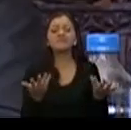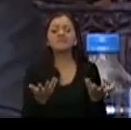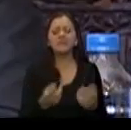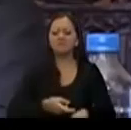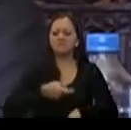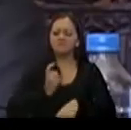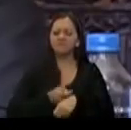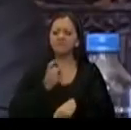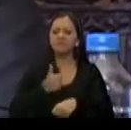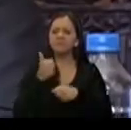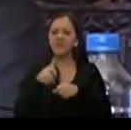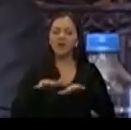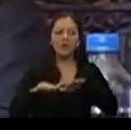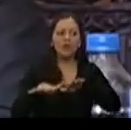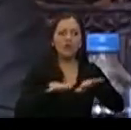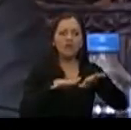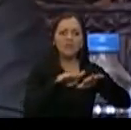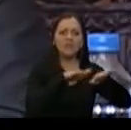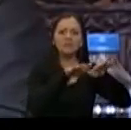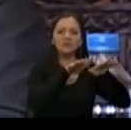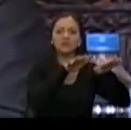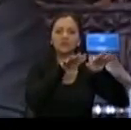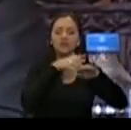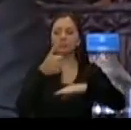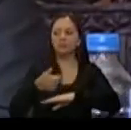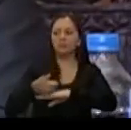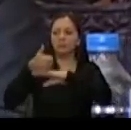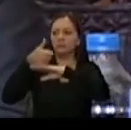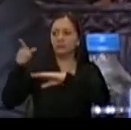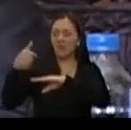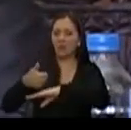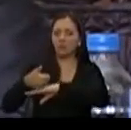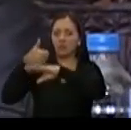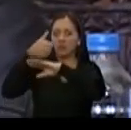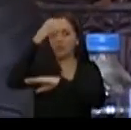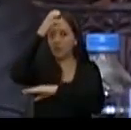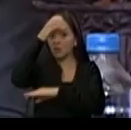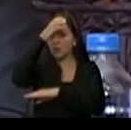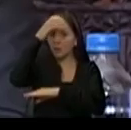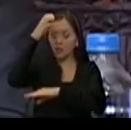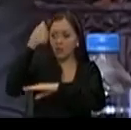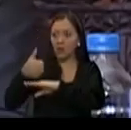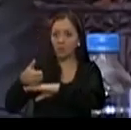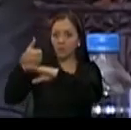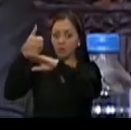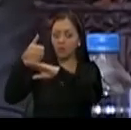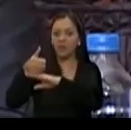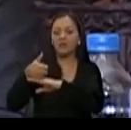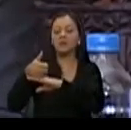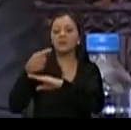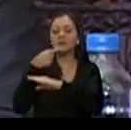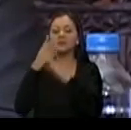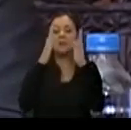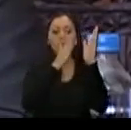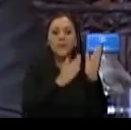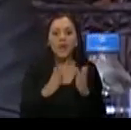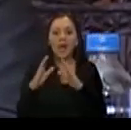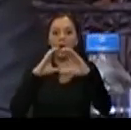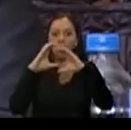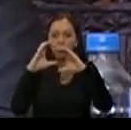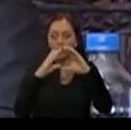estricta coordinación con la Conferencia Episcopal y con las autoridades de comunicación del Vaticano, ha elaborado todo un plan de